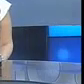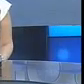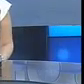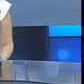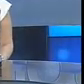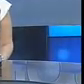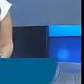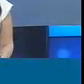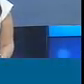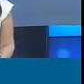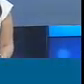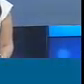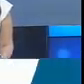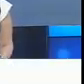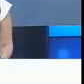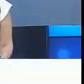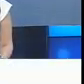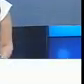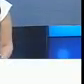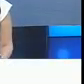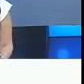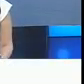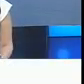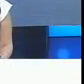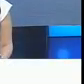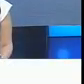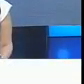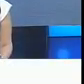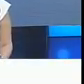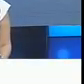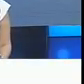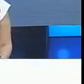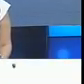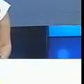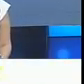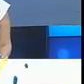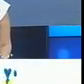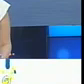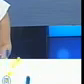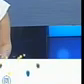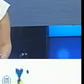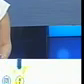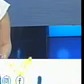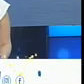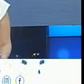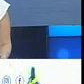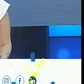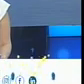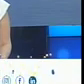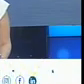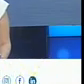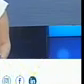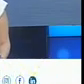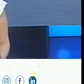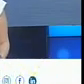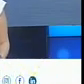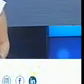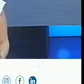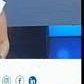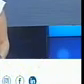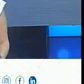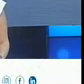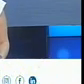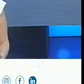Conozca cómo trabaja el Ministerio de Medio Ambiente en la atención veterinaria de animales silvestres. Además de los pasos a seguir, si usted se